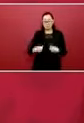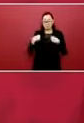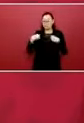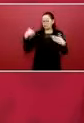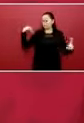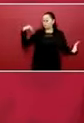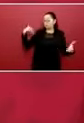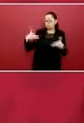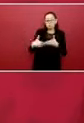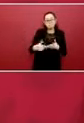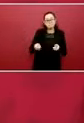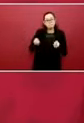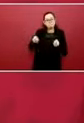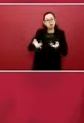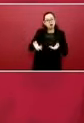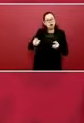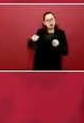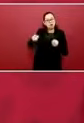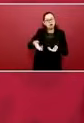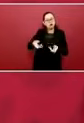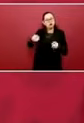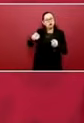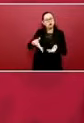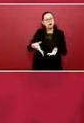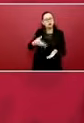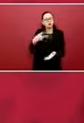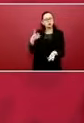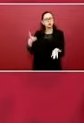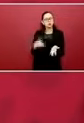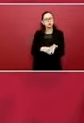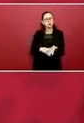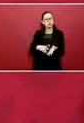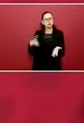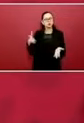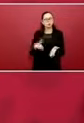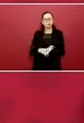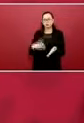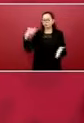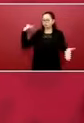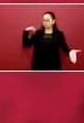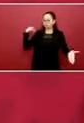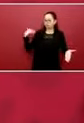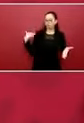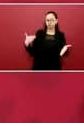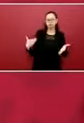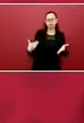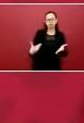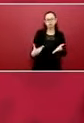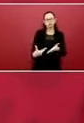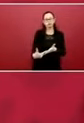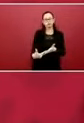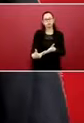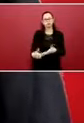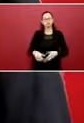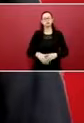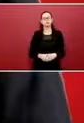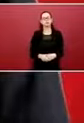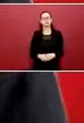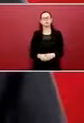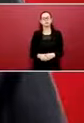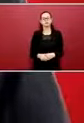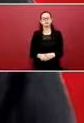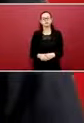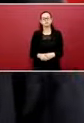por lo que han aportado a lo largo de su vida. Es